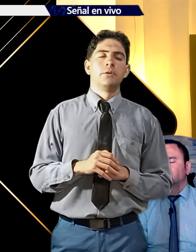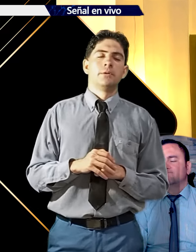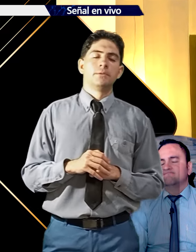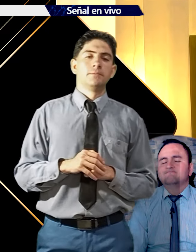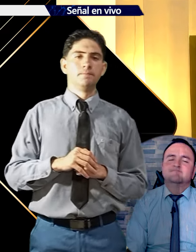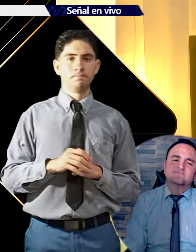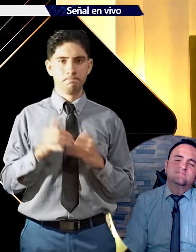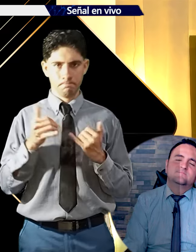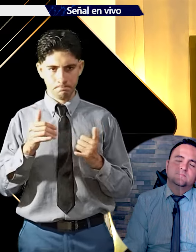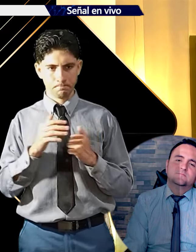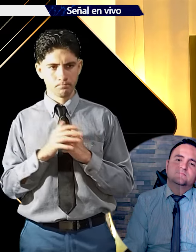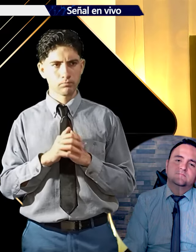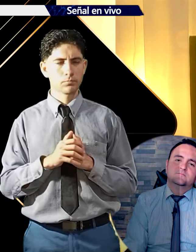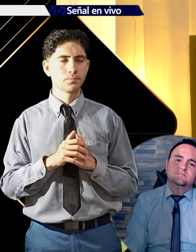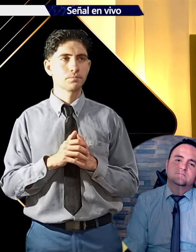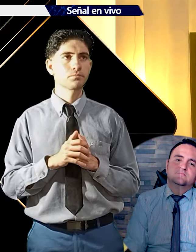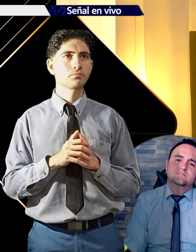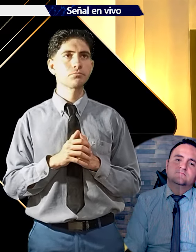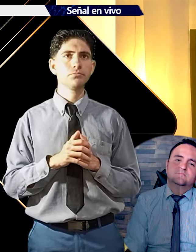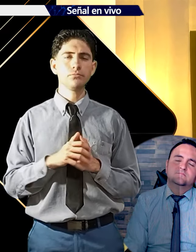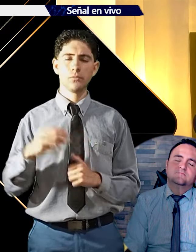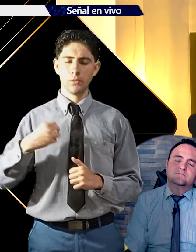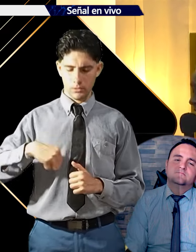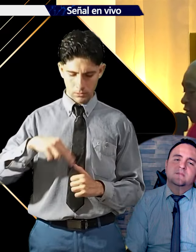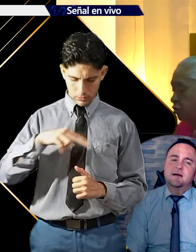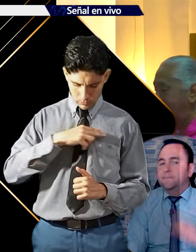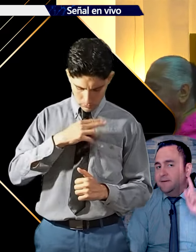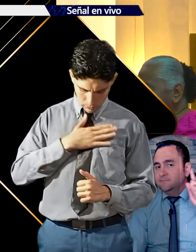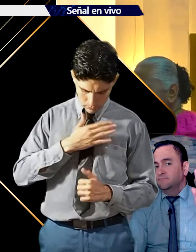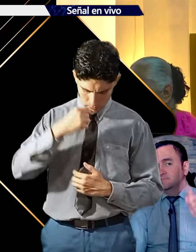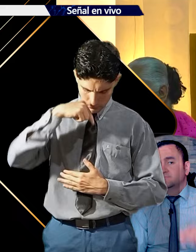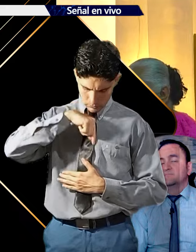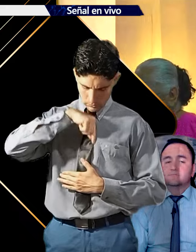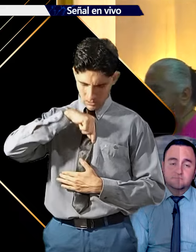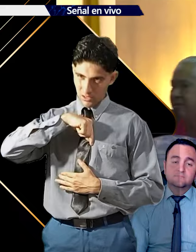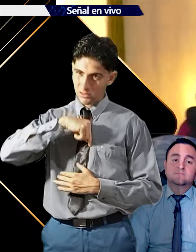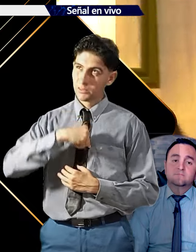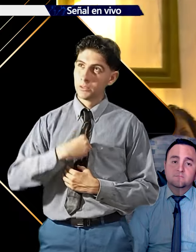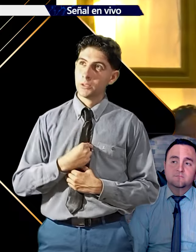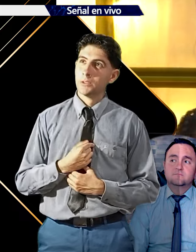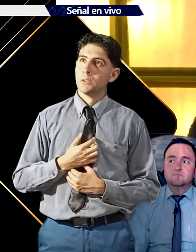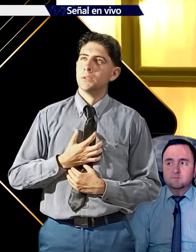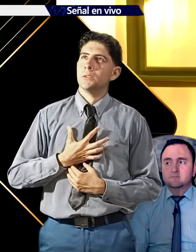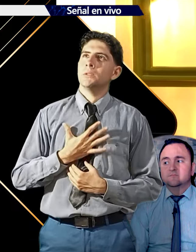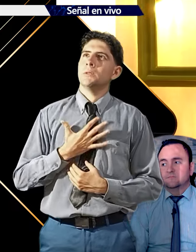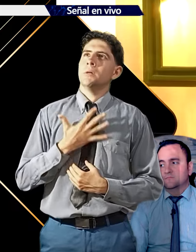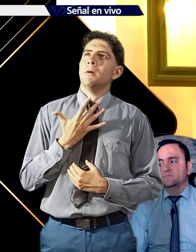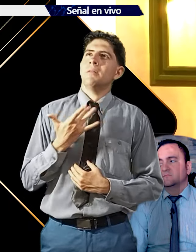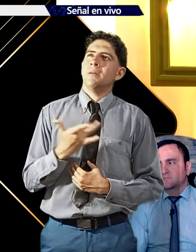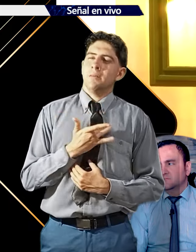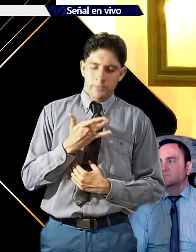quiere decir gemir, quiere decir llorar, quiere decir tener una agonía desde las entrañas.